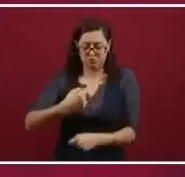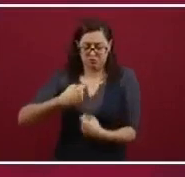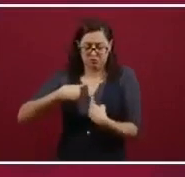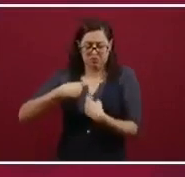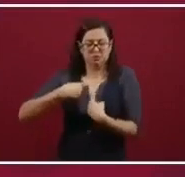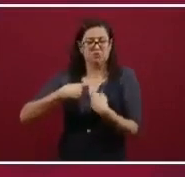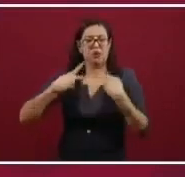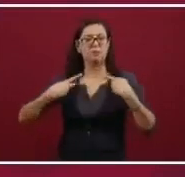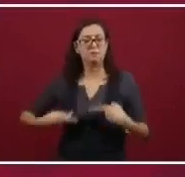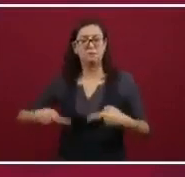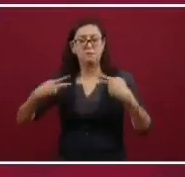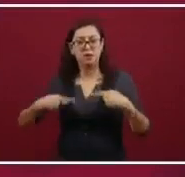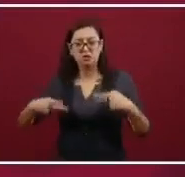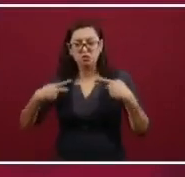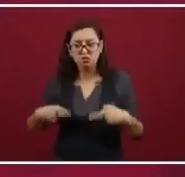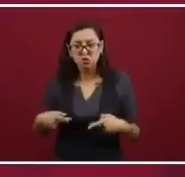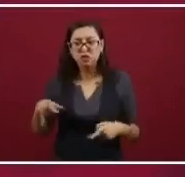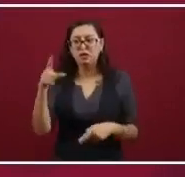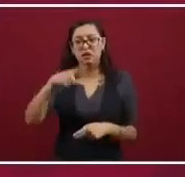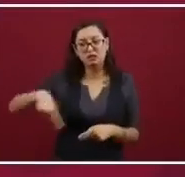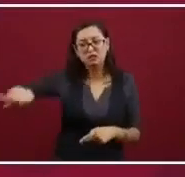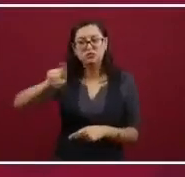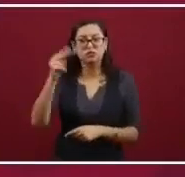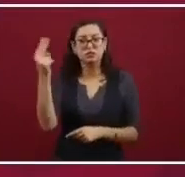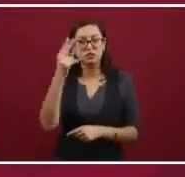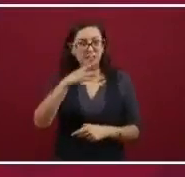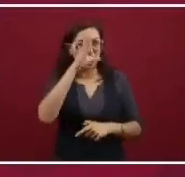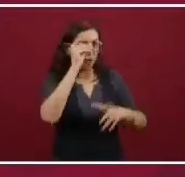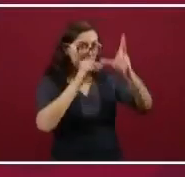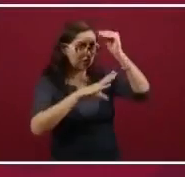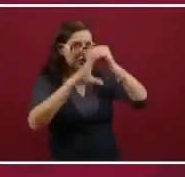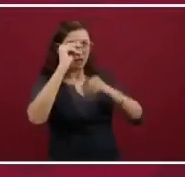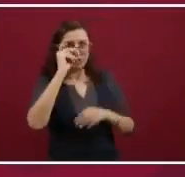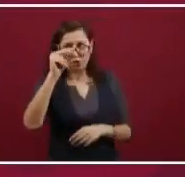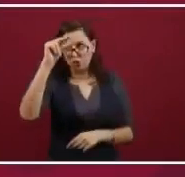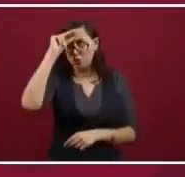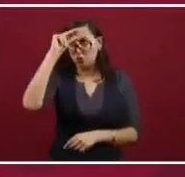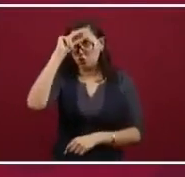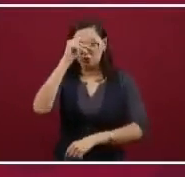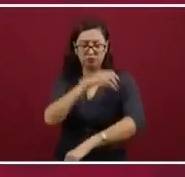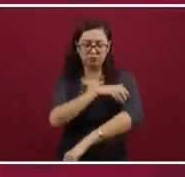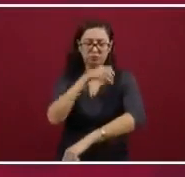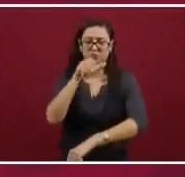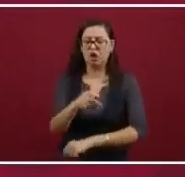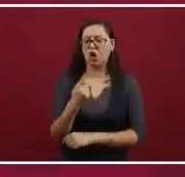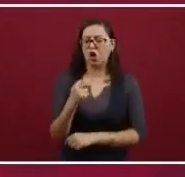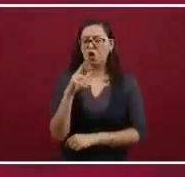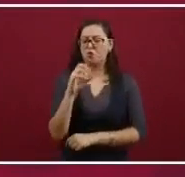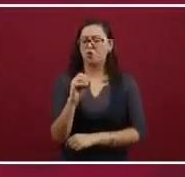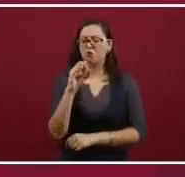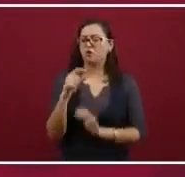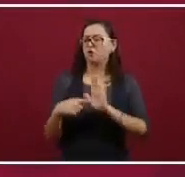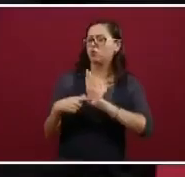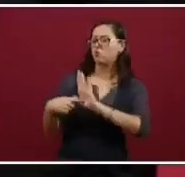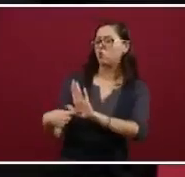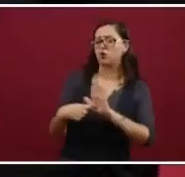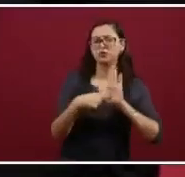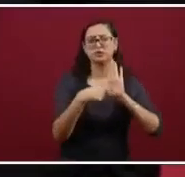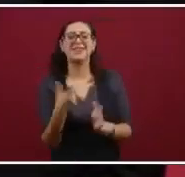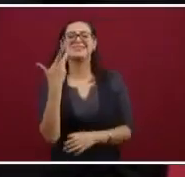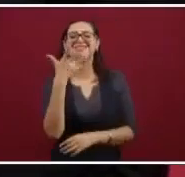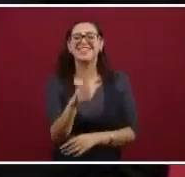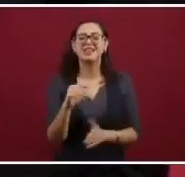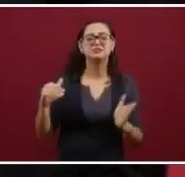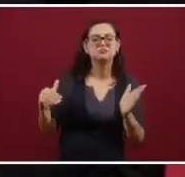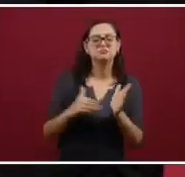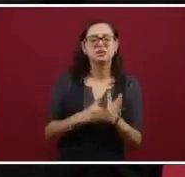Esa información es la que empodera al consumidor. Profeco reporta los precios mínimos y máximos en el país de más de